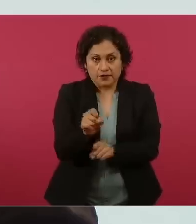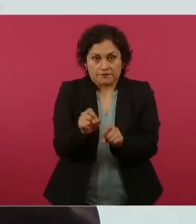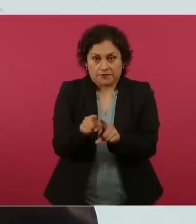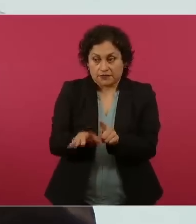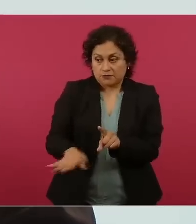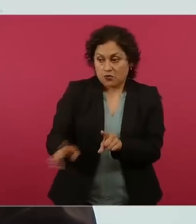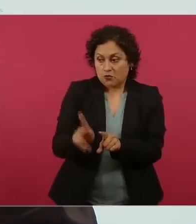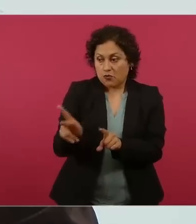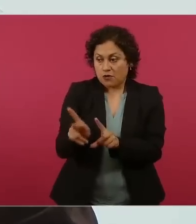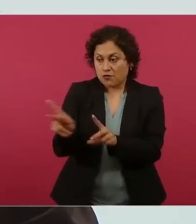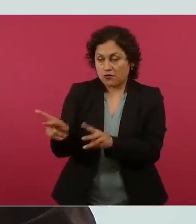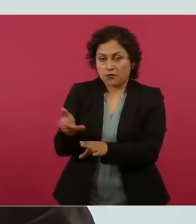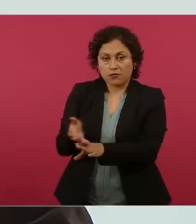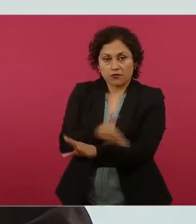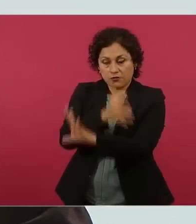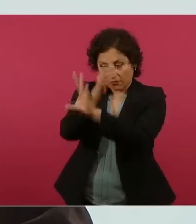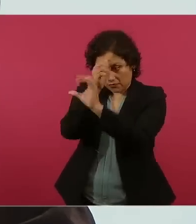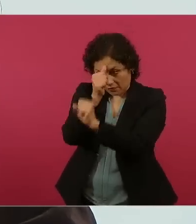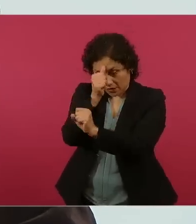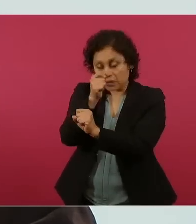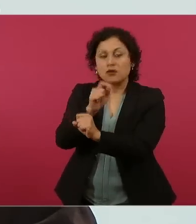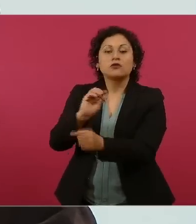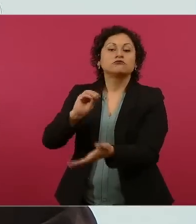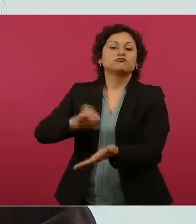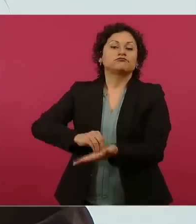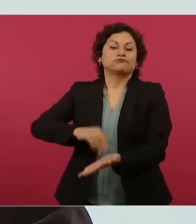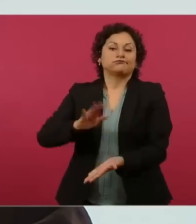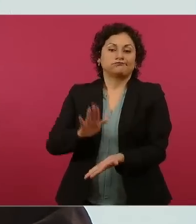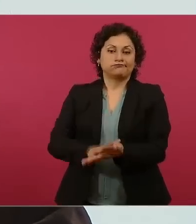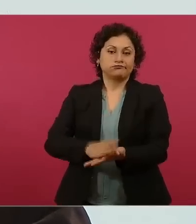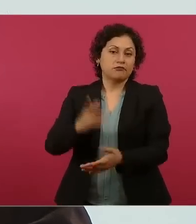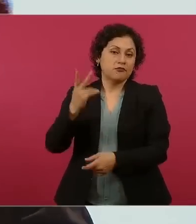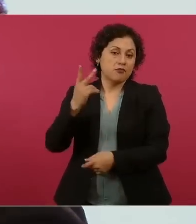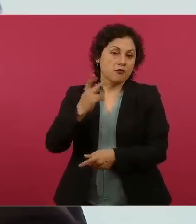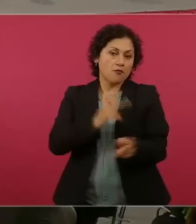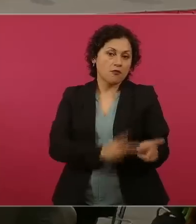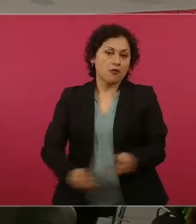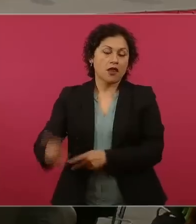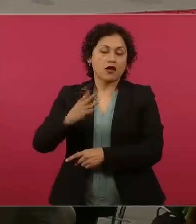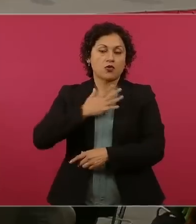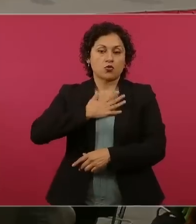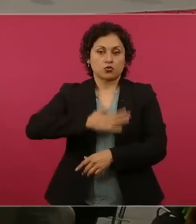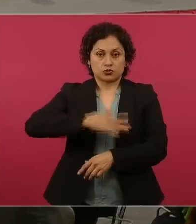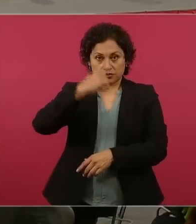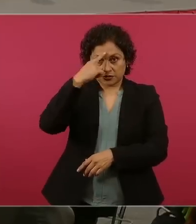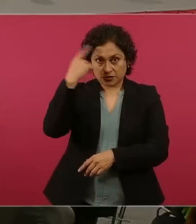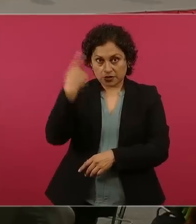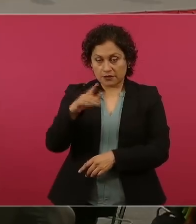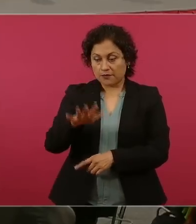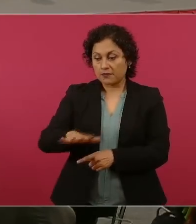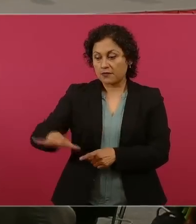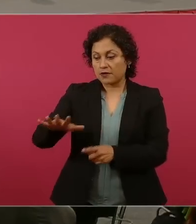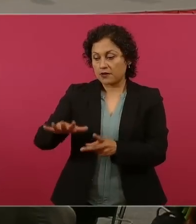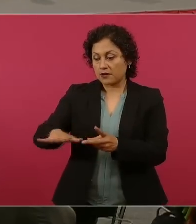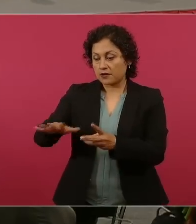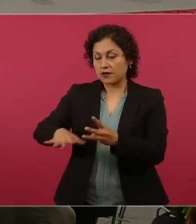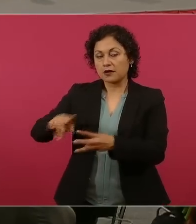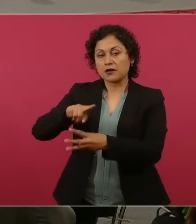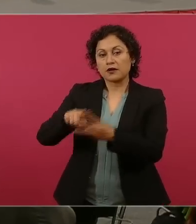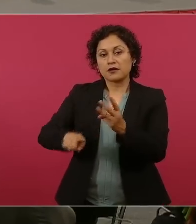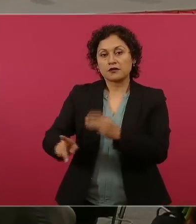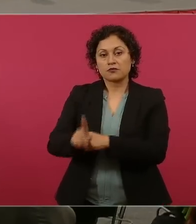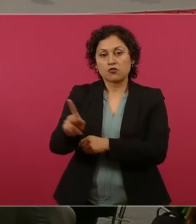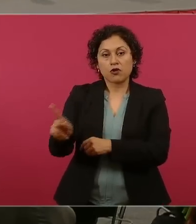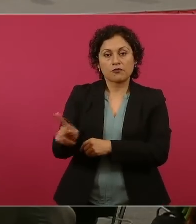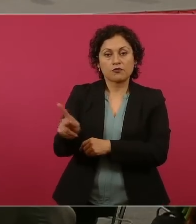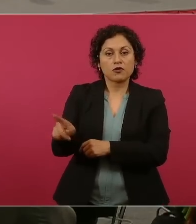pueblos, se implementa un plan de justicia. El plan de justicia para la reparación integral de los pueblos de Temacapulín, Acacico y Palmarejo incluye,